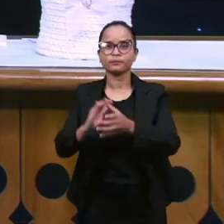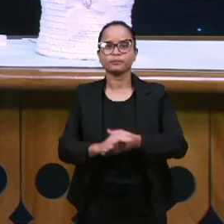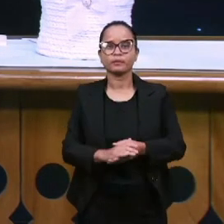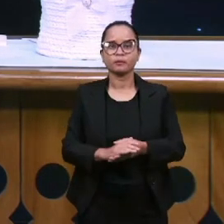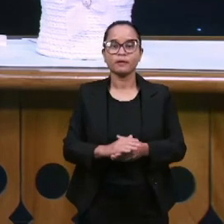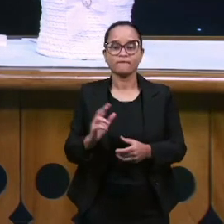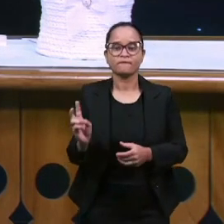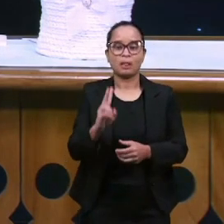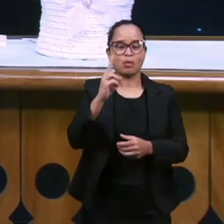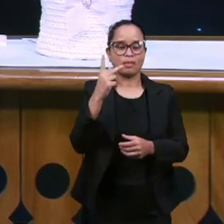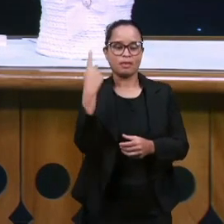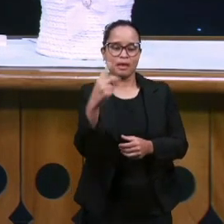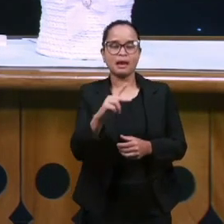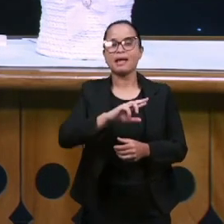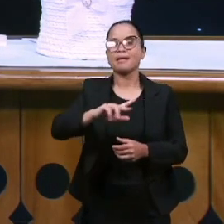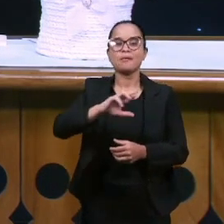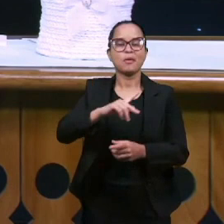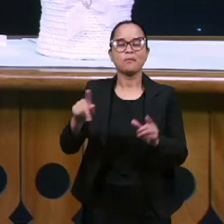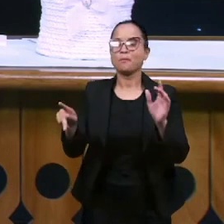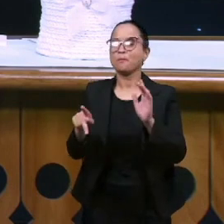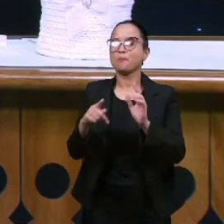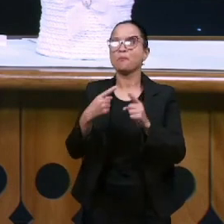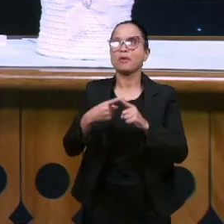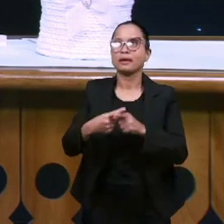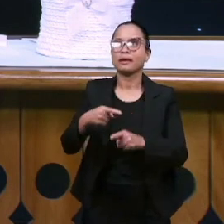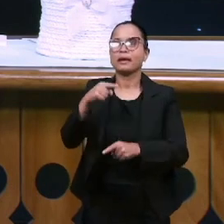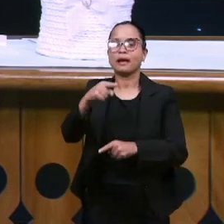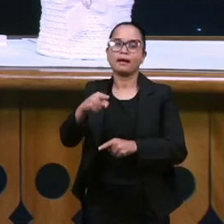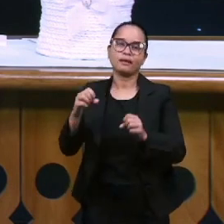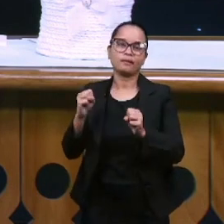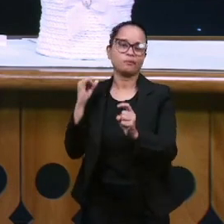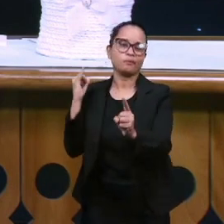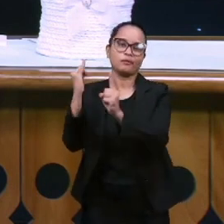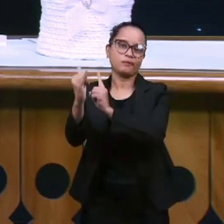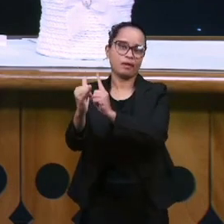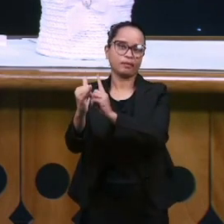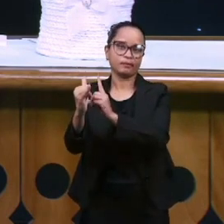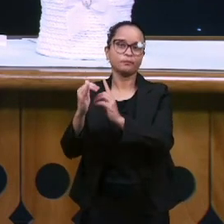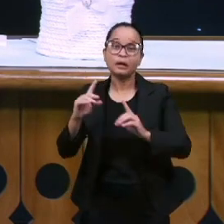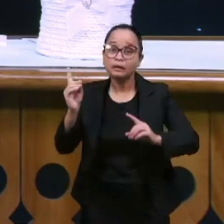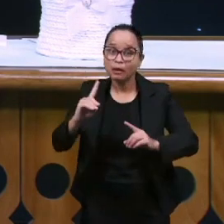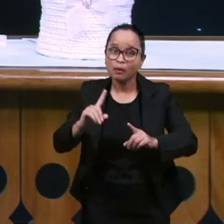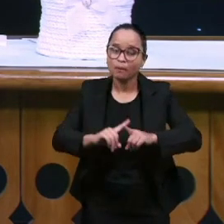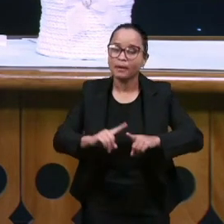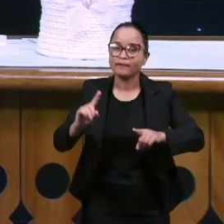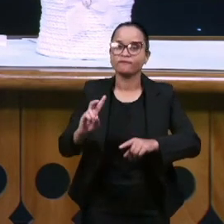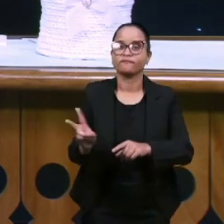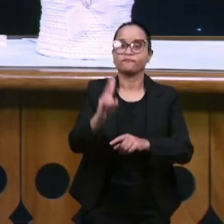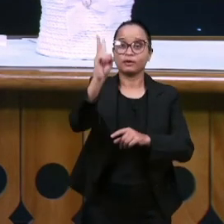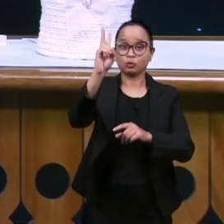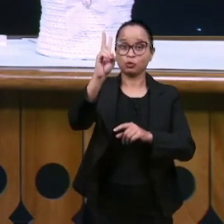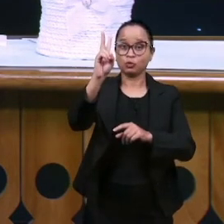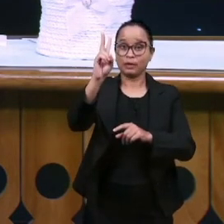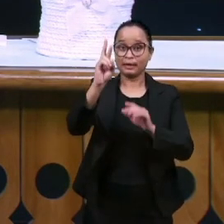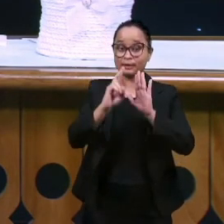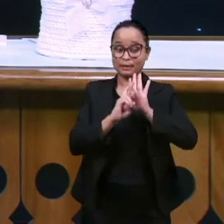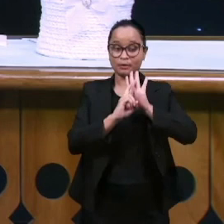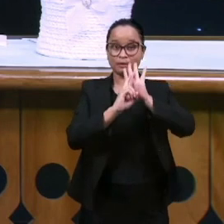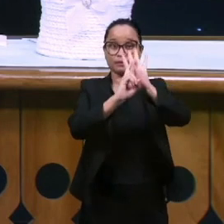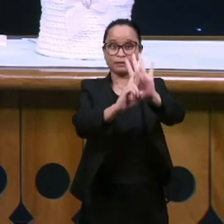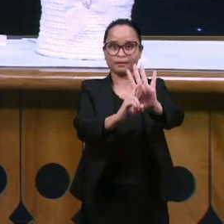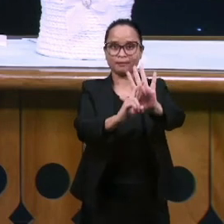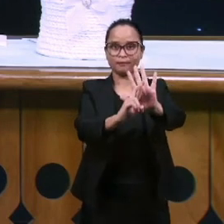sea profeta. Su valor para Dios estaba en aquello que él representaba, que era